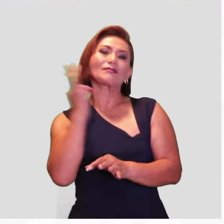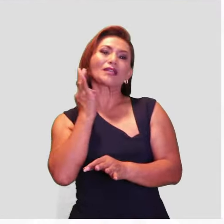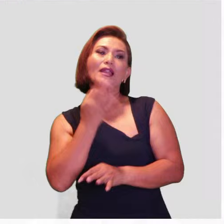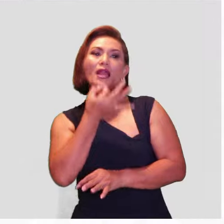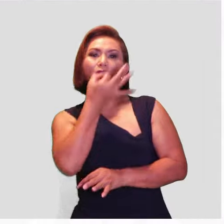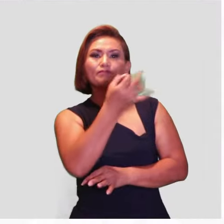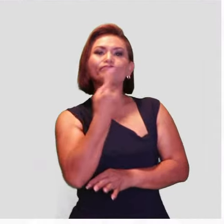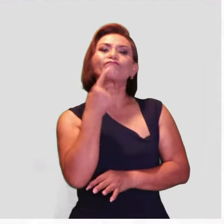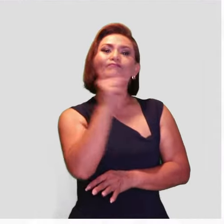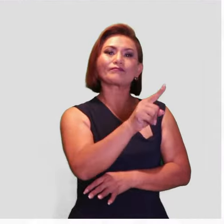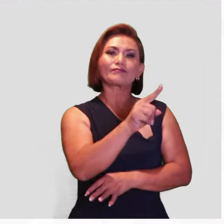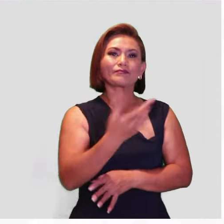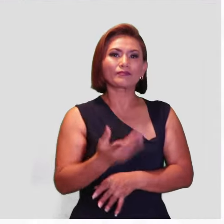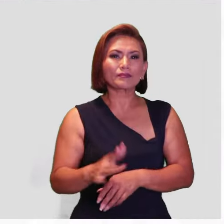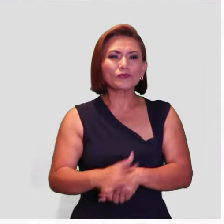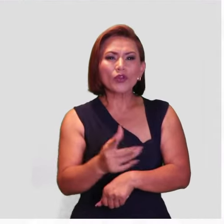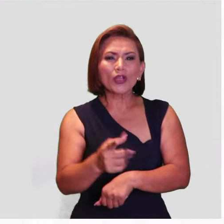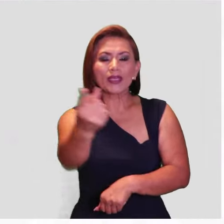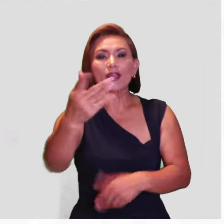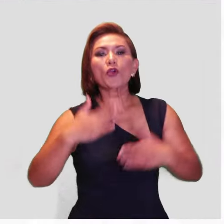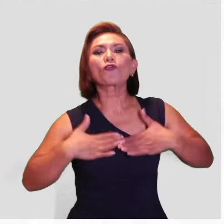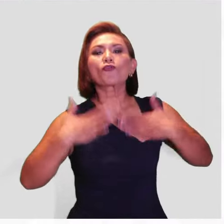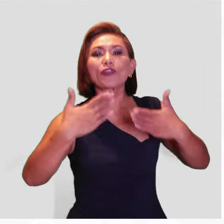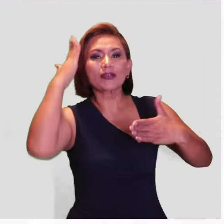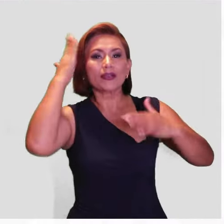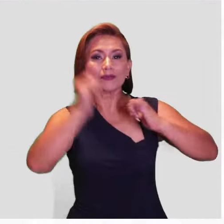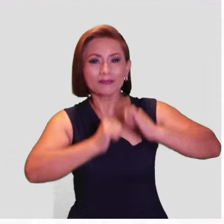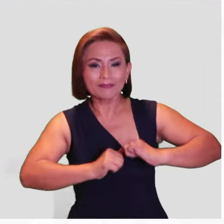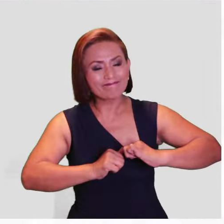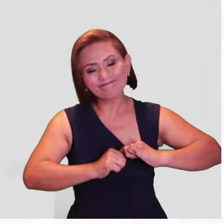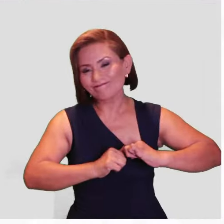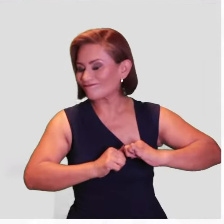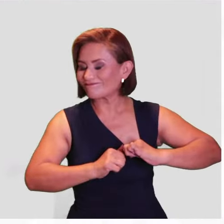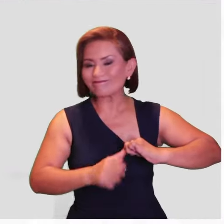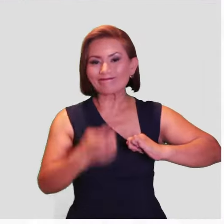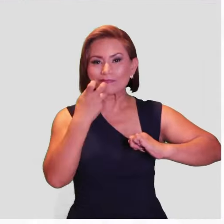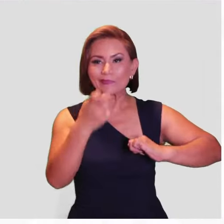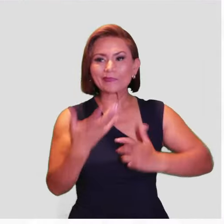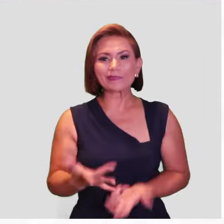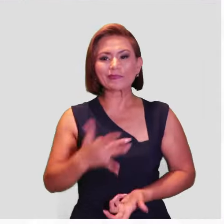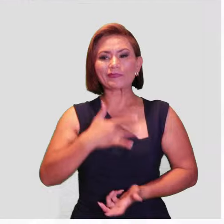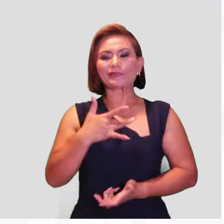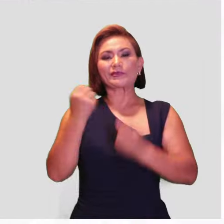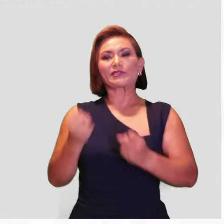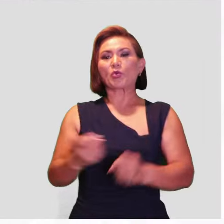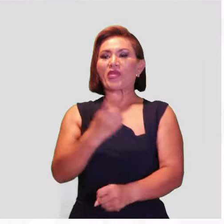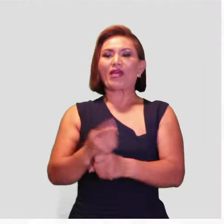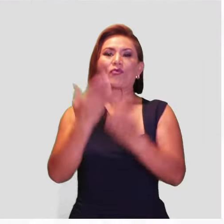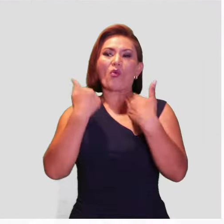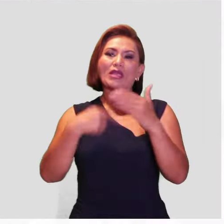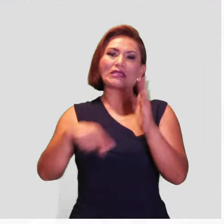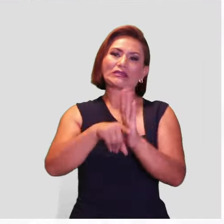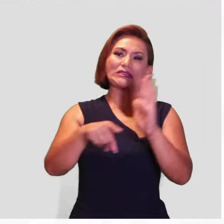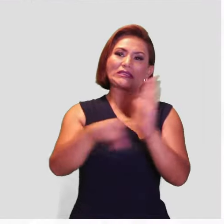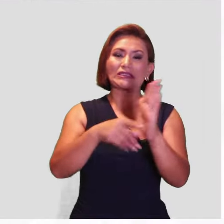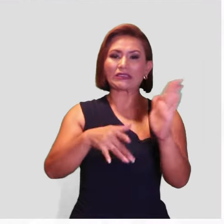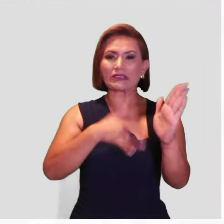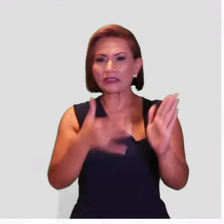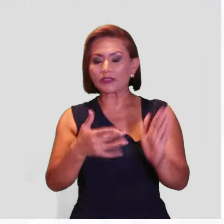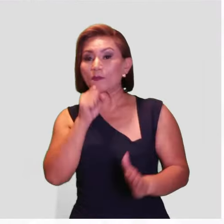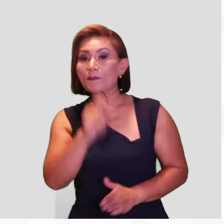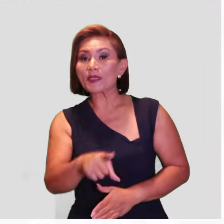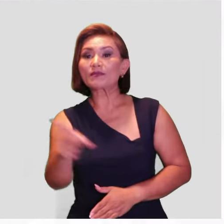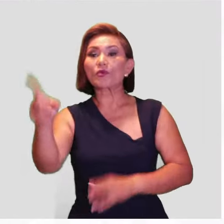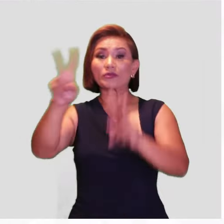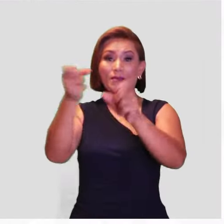no confían en nuestras autoridades y esta situación genera un impacto negativo en la seguridad pública. En los temas de salud tenemos